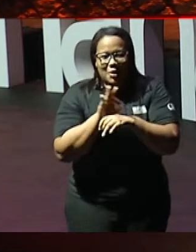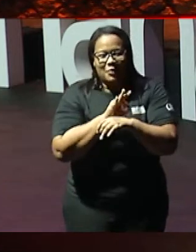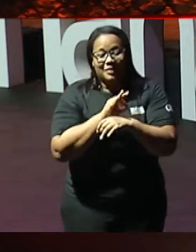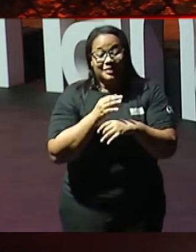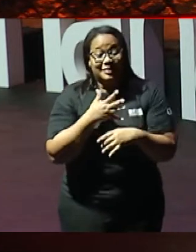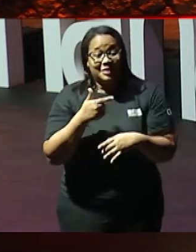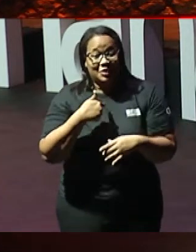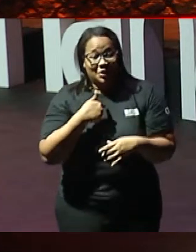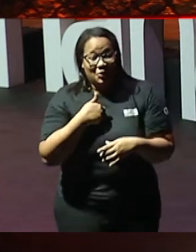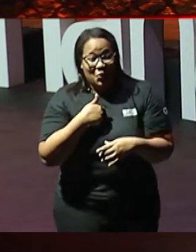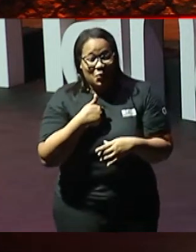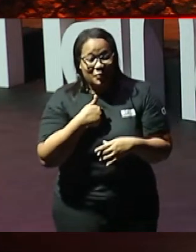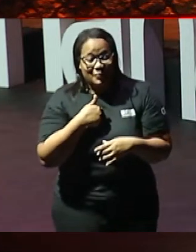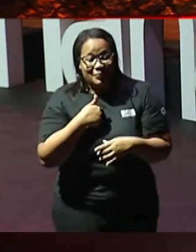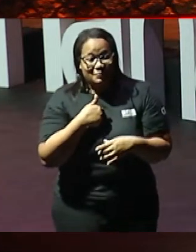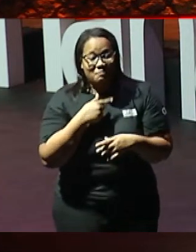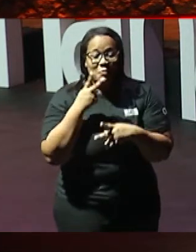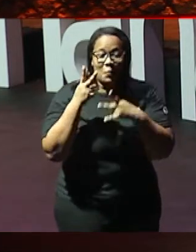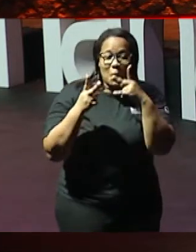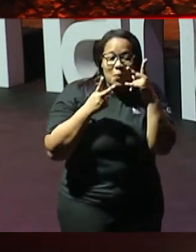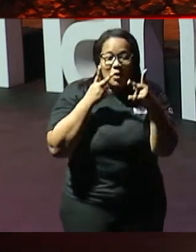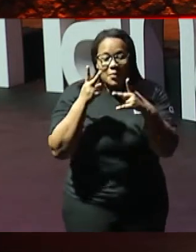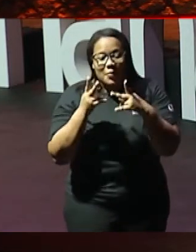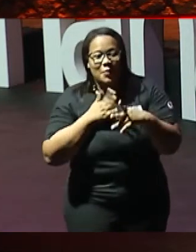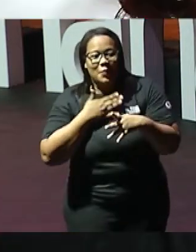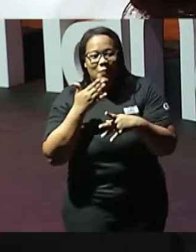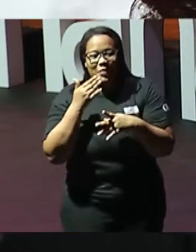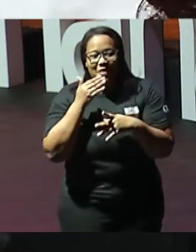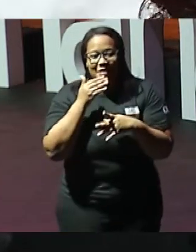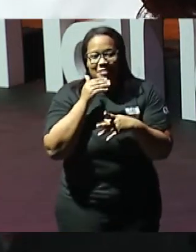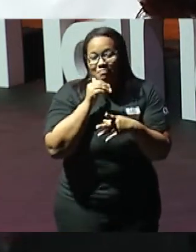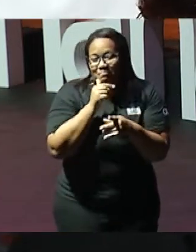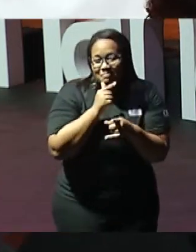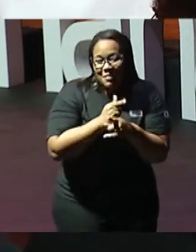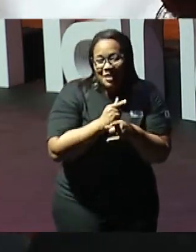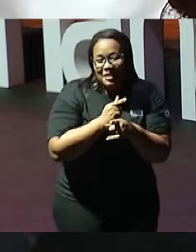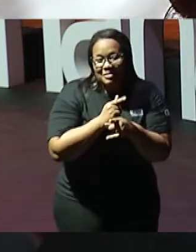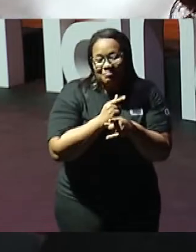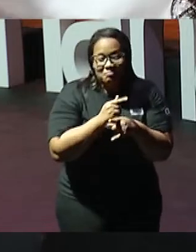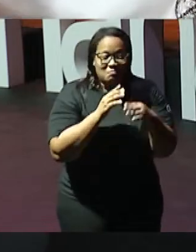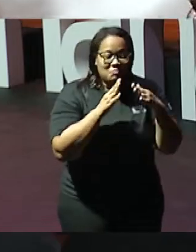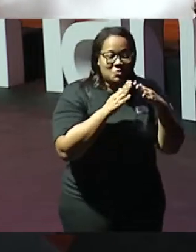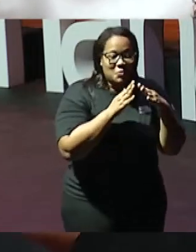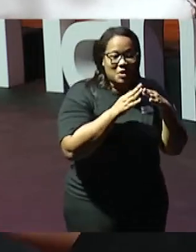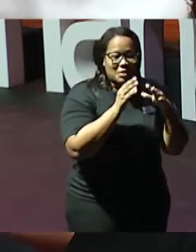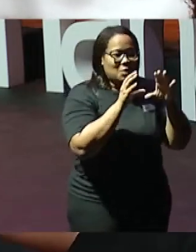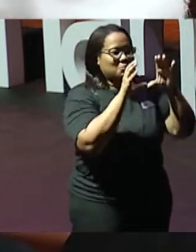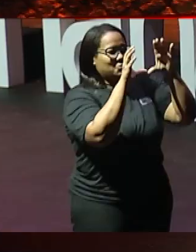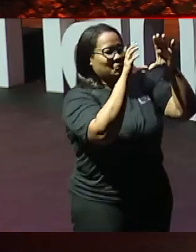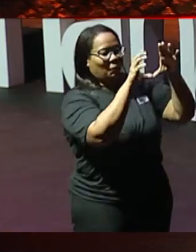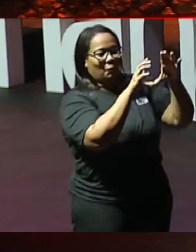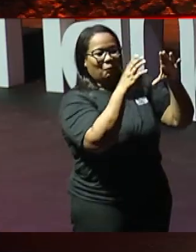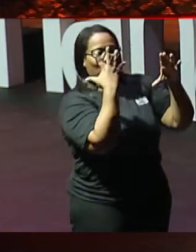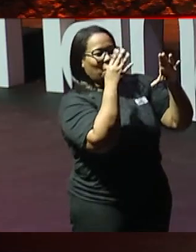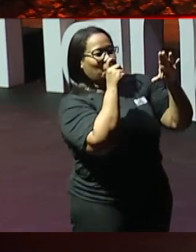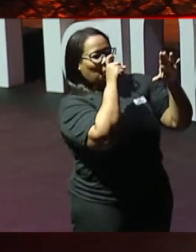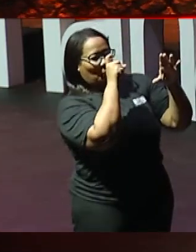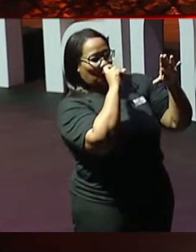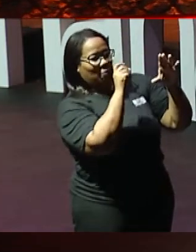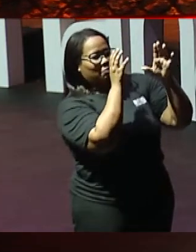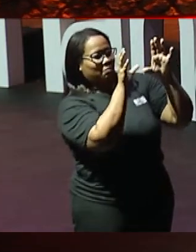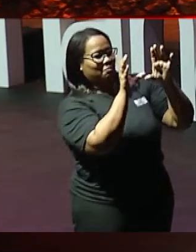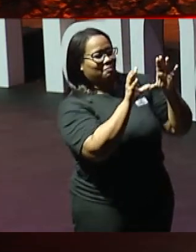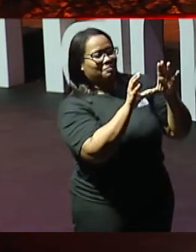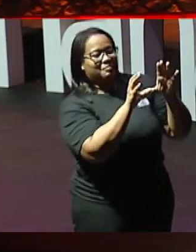voy viendo que mi hermana ese día la dejó en su casa la dejo como en su estante y yo dije este el